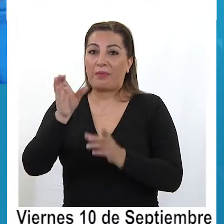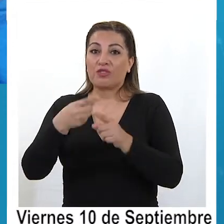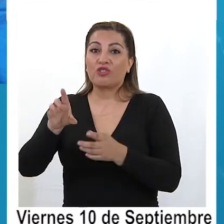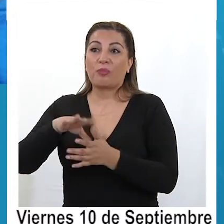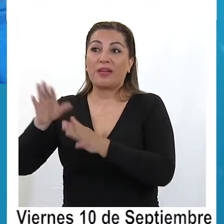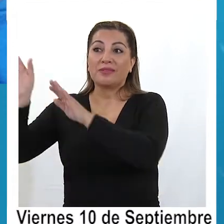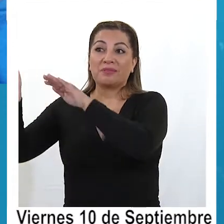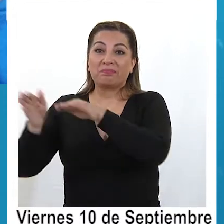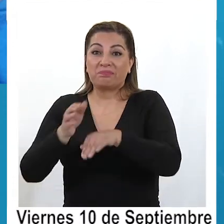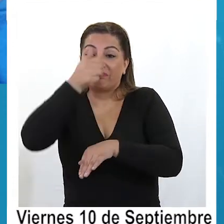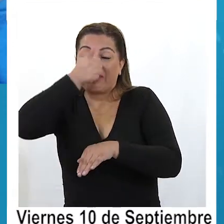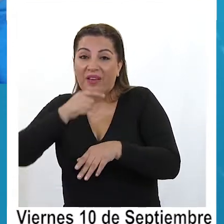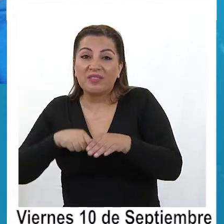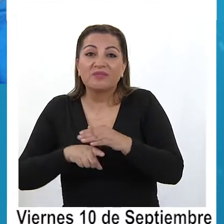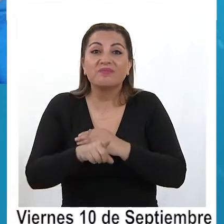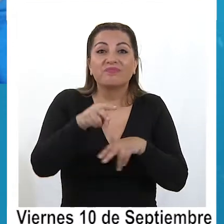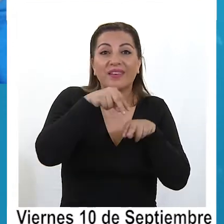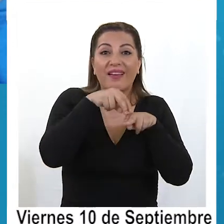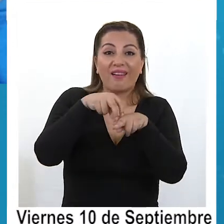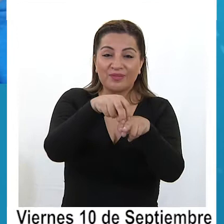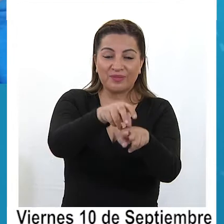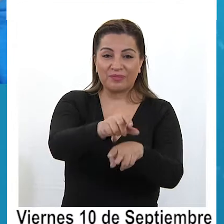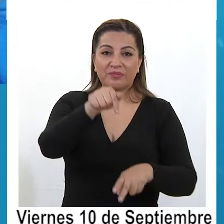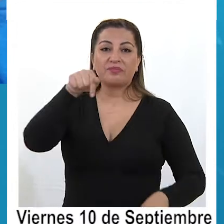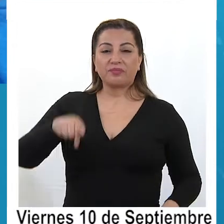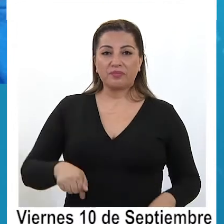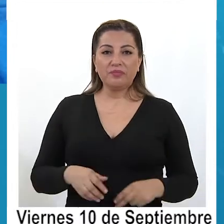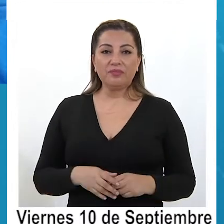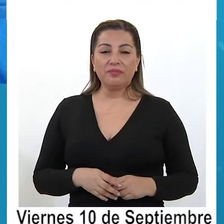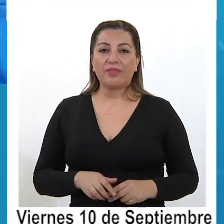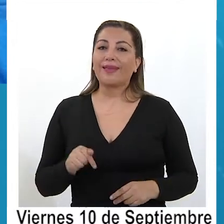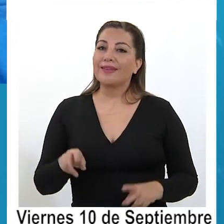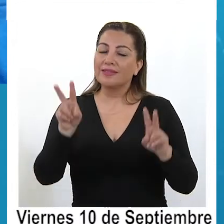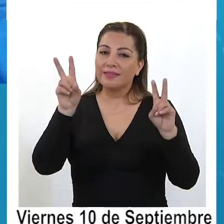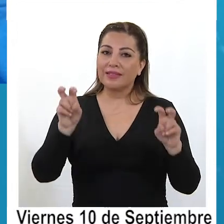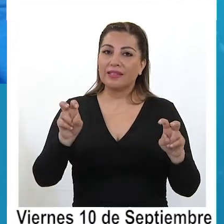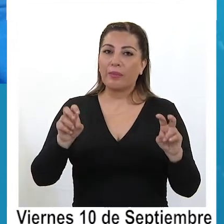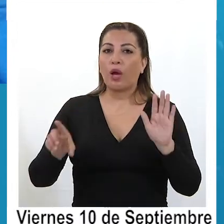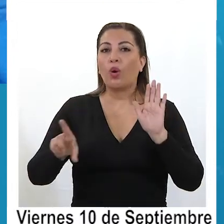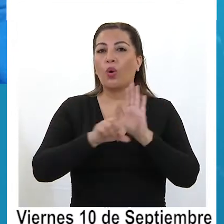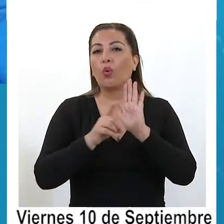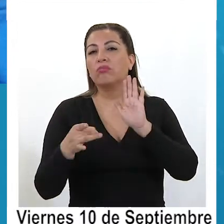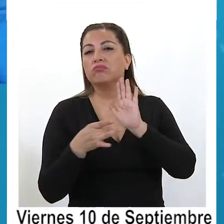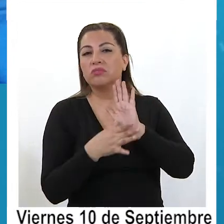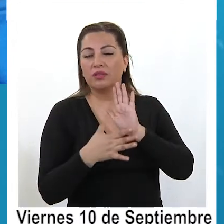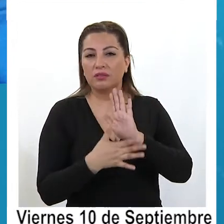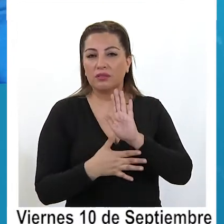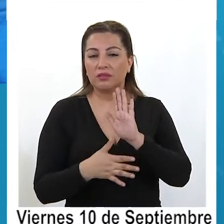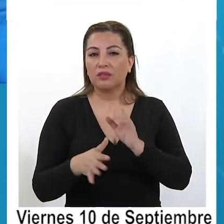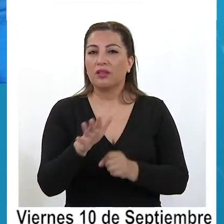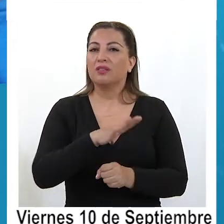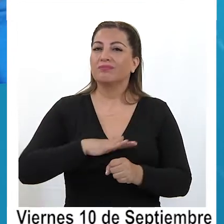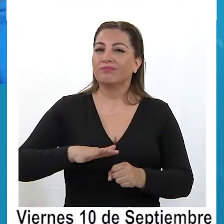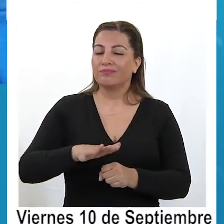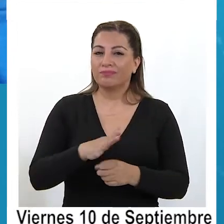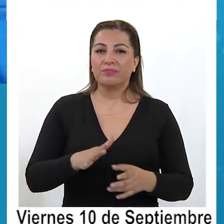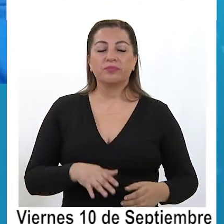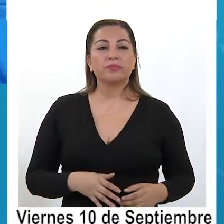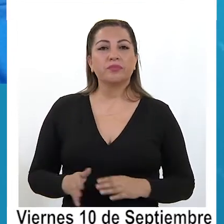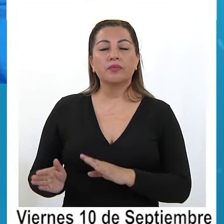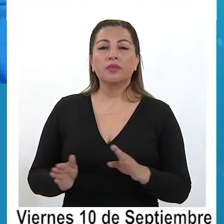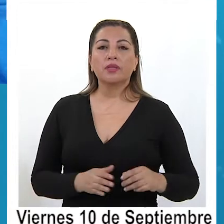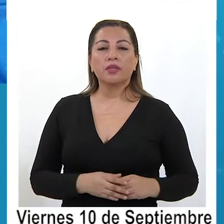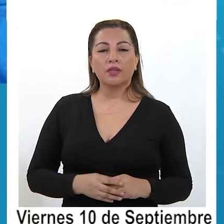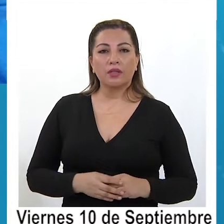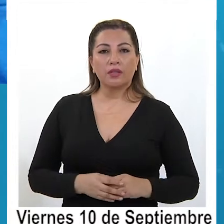Y es ahí cuando estamos muy atentos y hemos apostado más bien a ver este tema como un delito más complejo desde la mirada de la asociación ilícita.